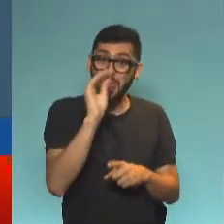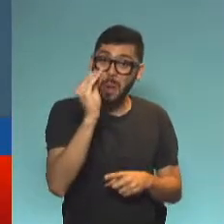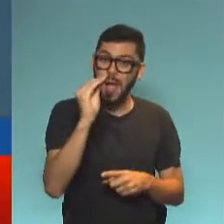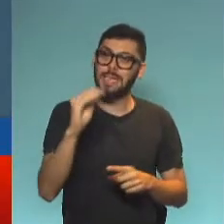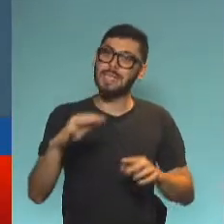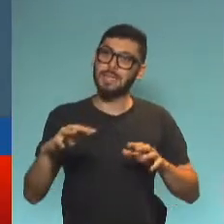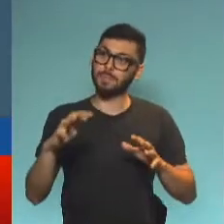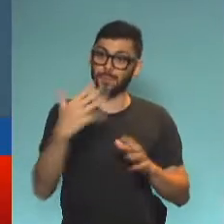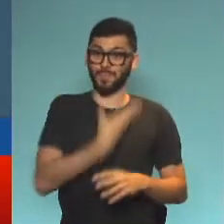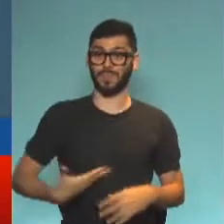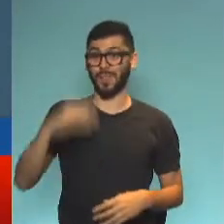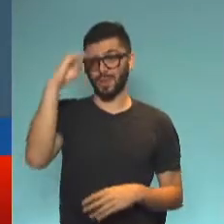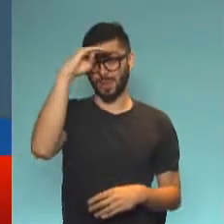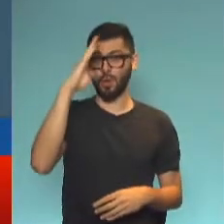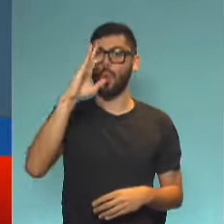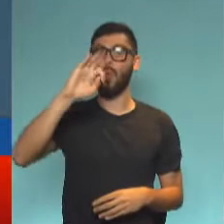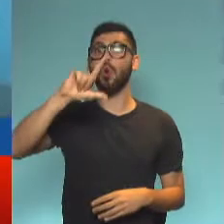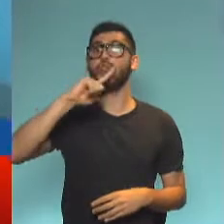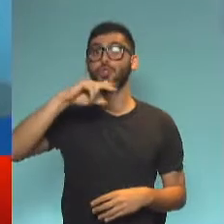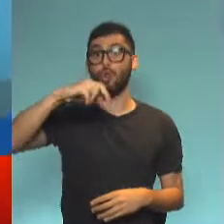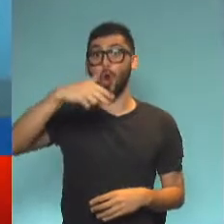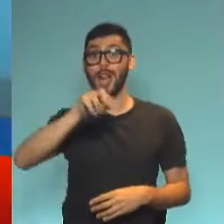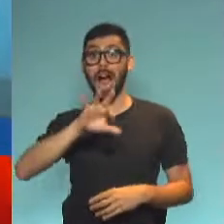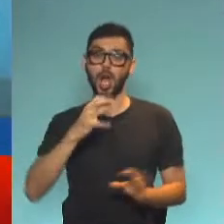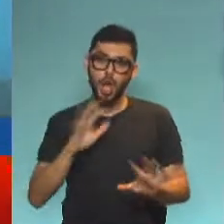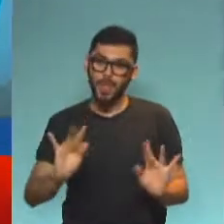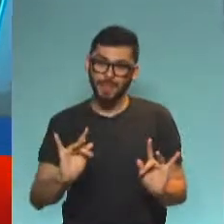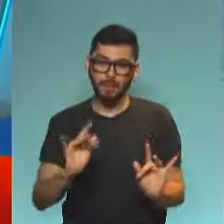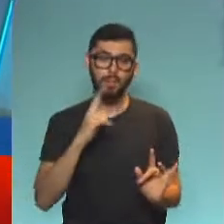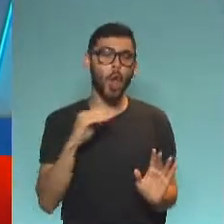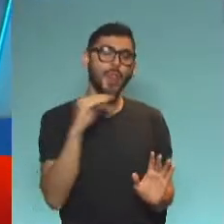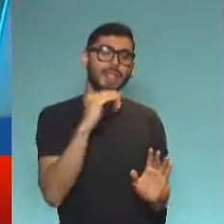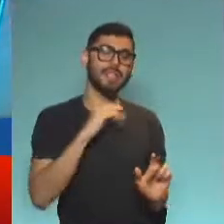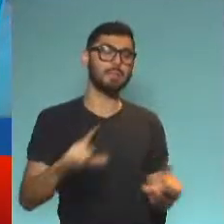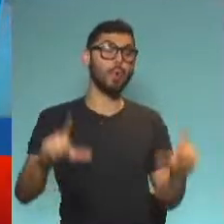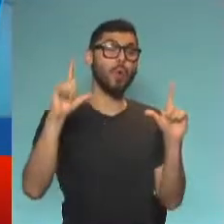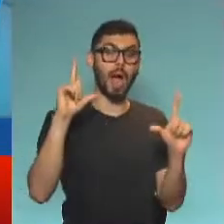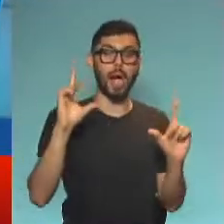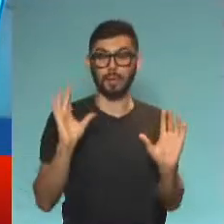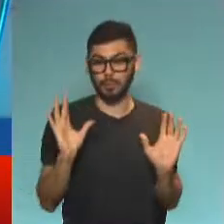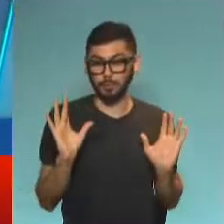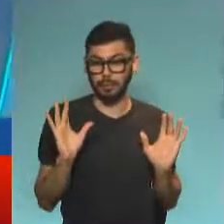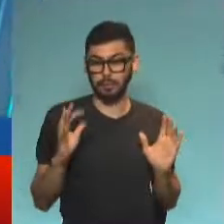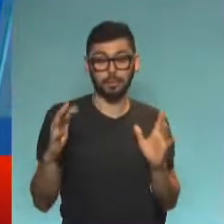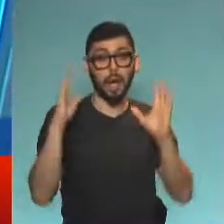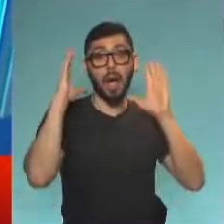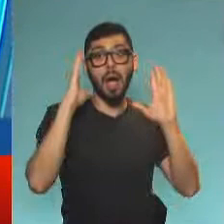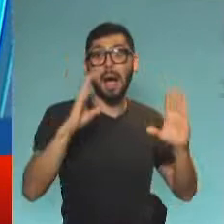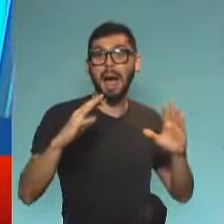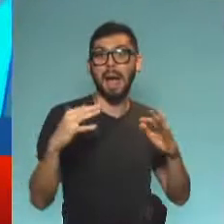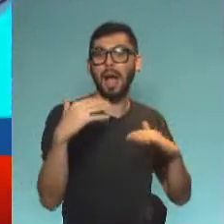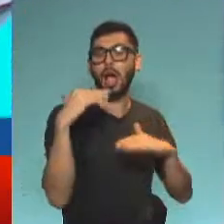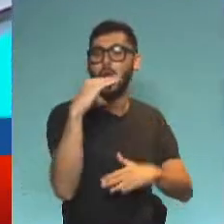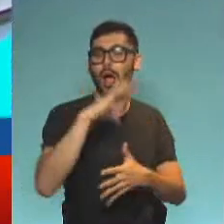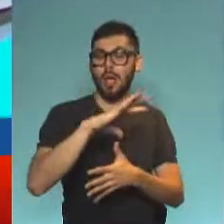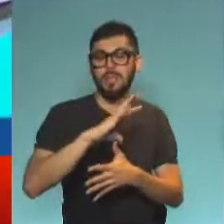a Bolsonaro por esto justamente de... No es una salida, digamos, no es una pantalla. Podría leerse como una salida, pero recordamos, de hecho lo